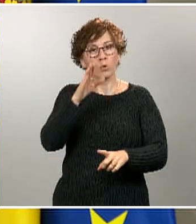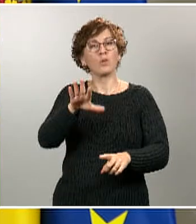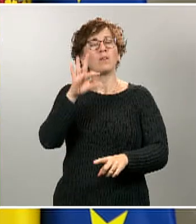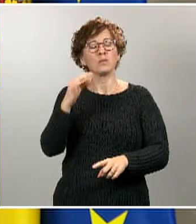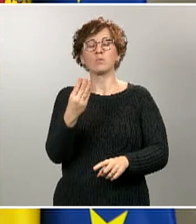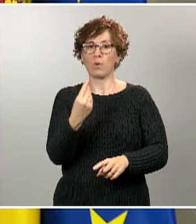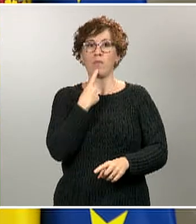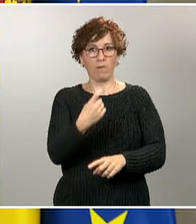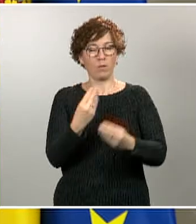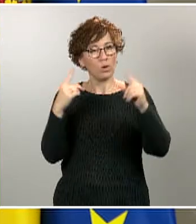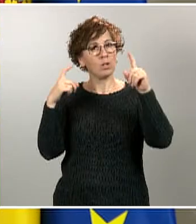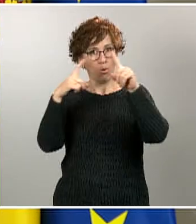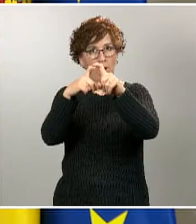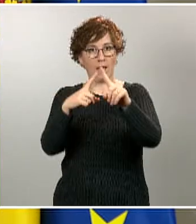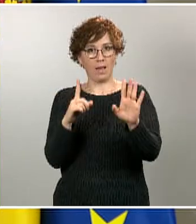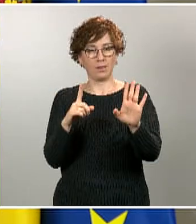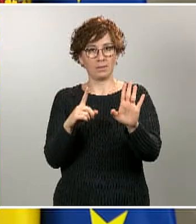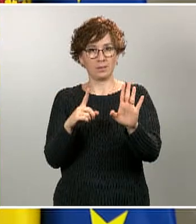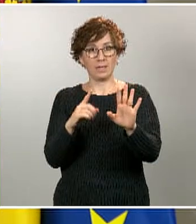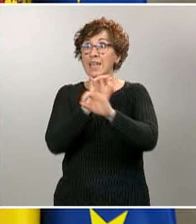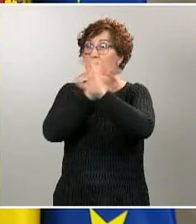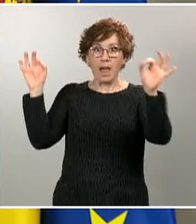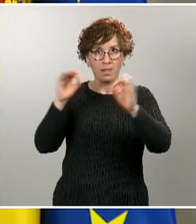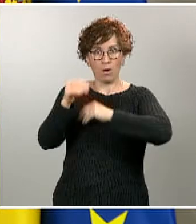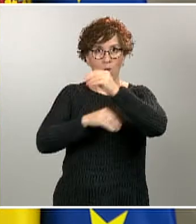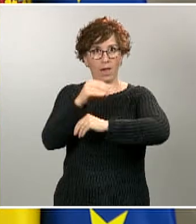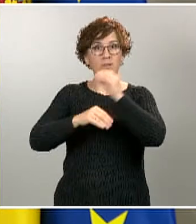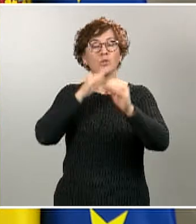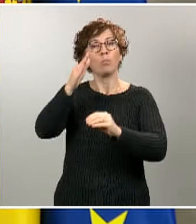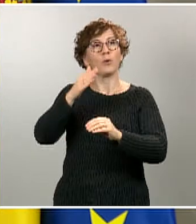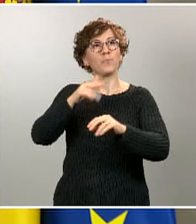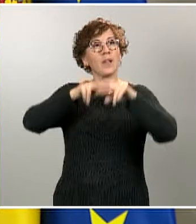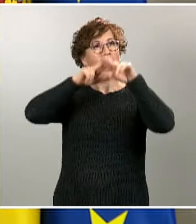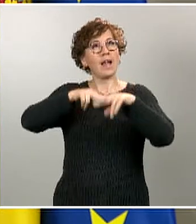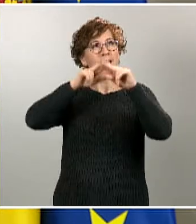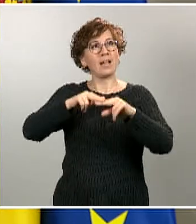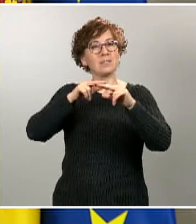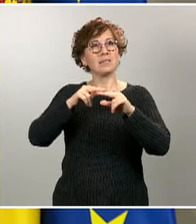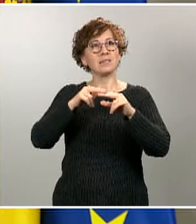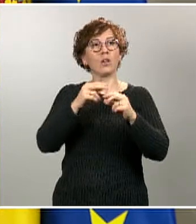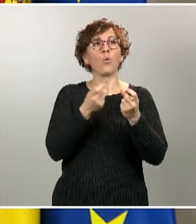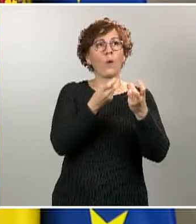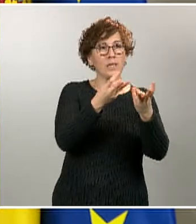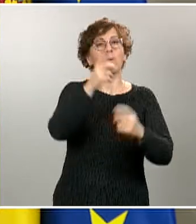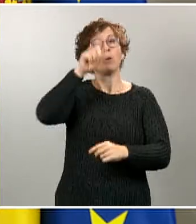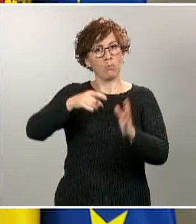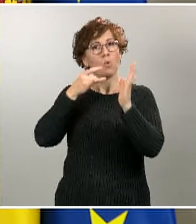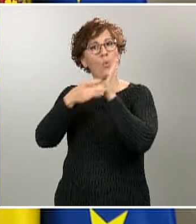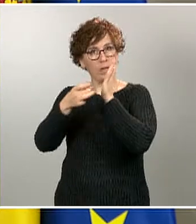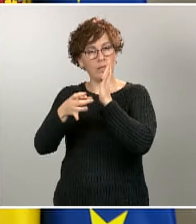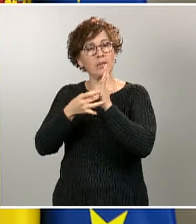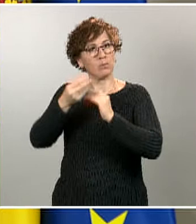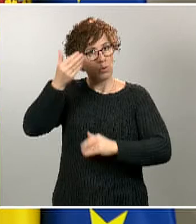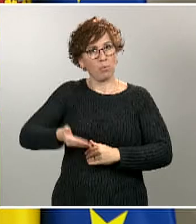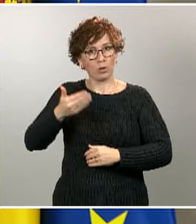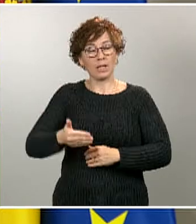todavía y que tienen un nivel de análisis cualitativo también muy relevante. El Gobierno, en todo caso, se va a guiar por esos 4 criterios. No